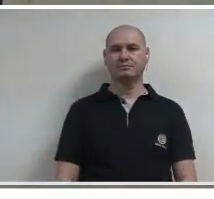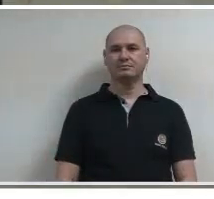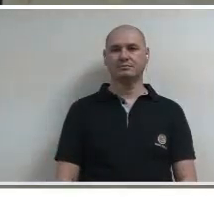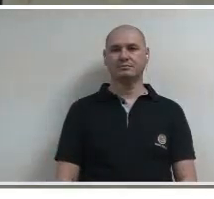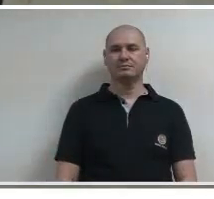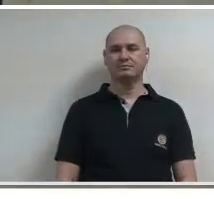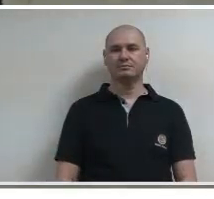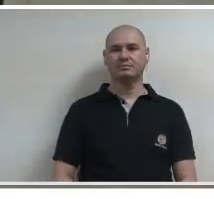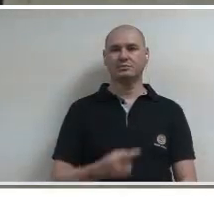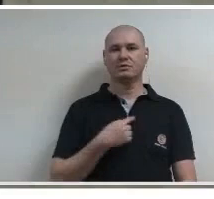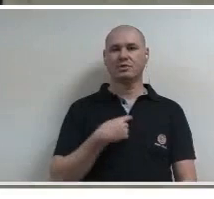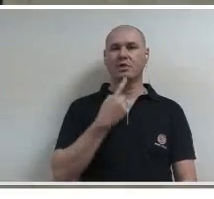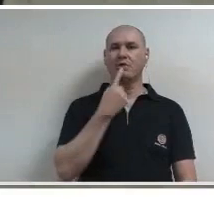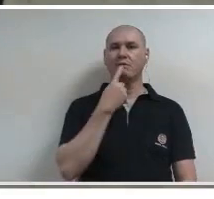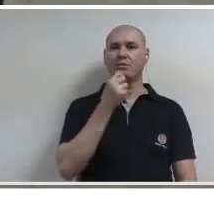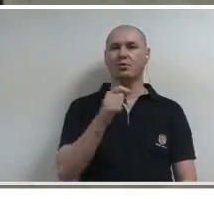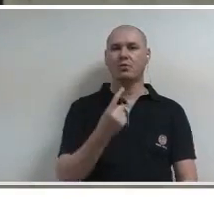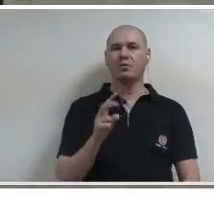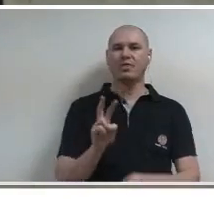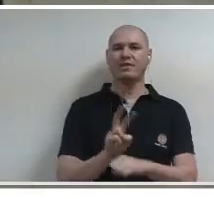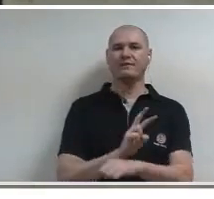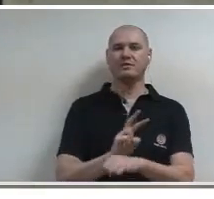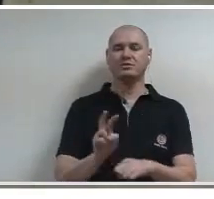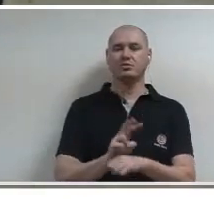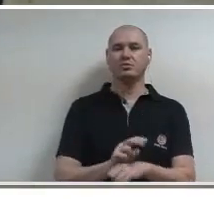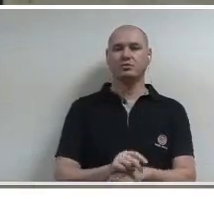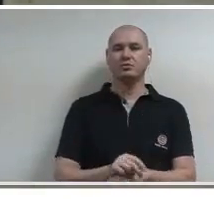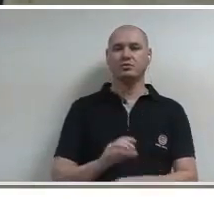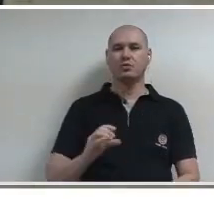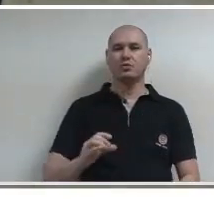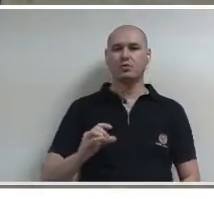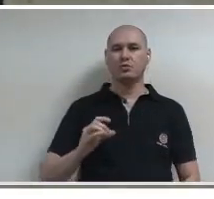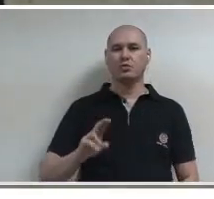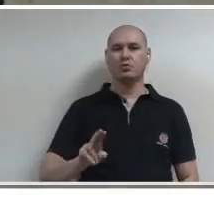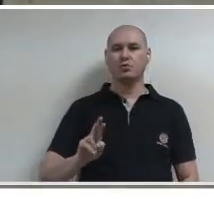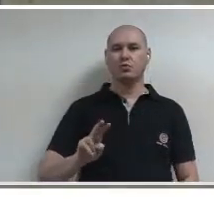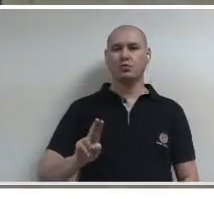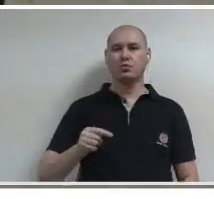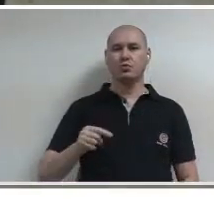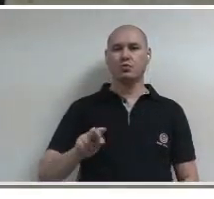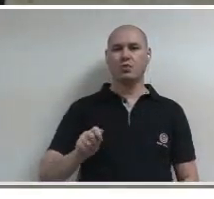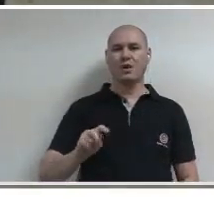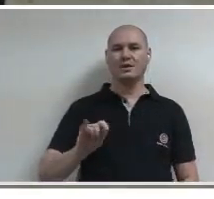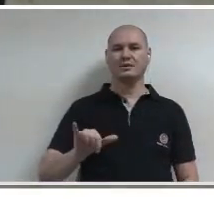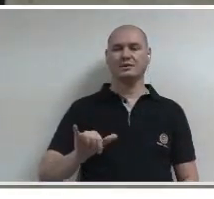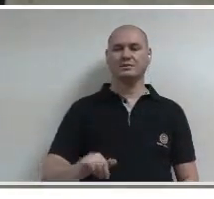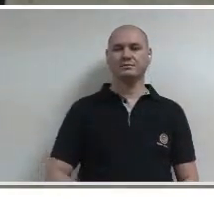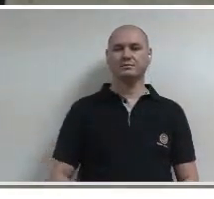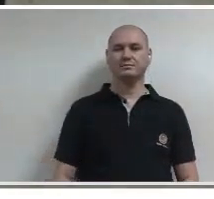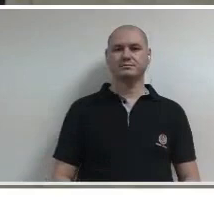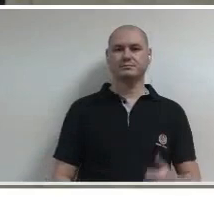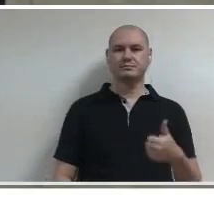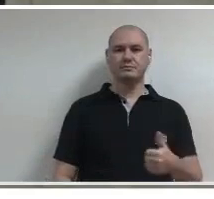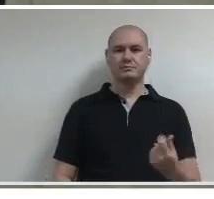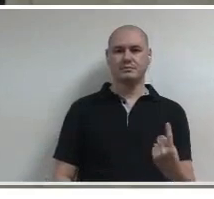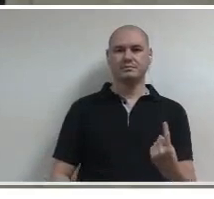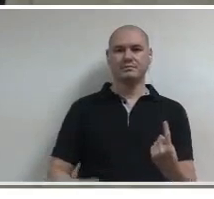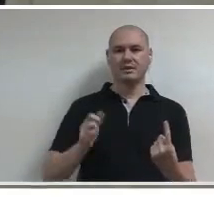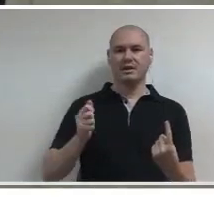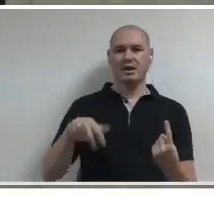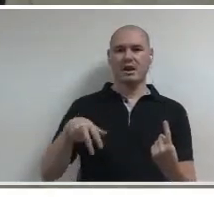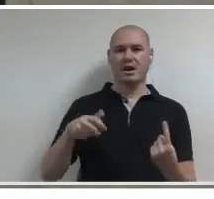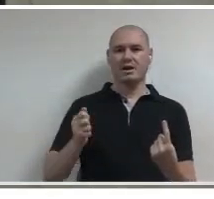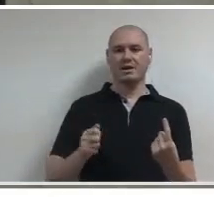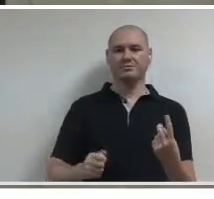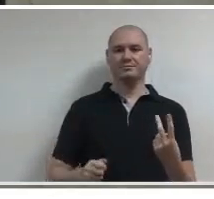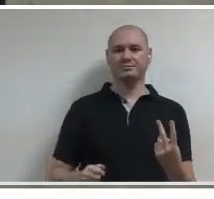La consideración, un defensor de Curuguatú y la terna está. Defensor Curuguatú, Benguana. Abogada